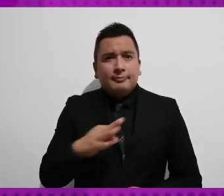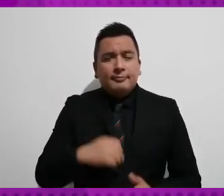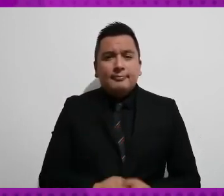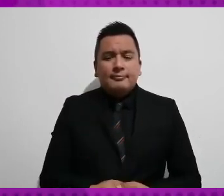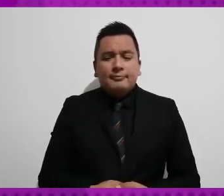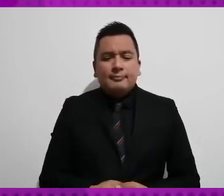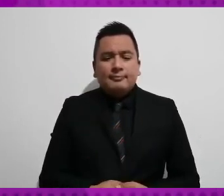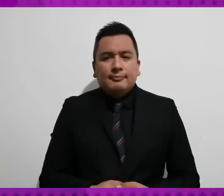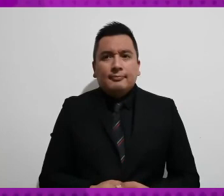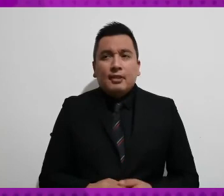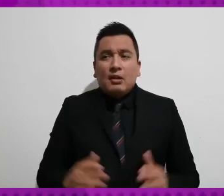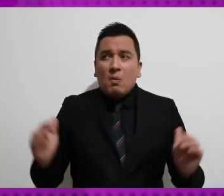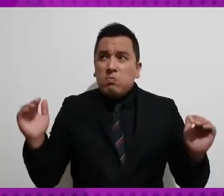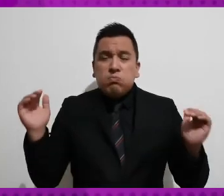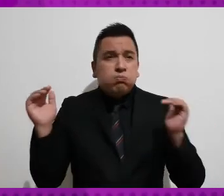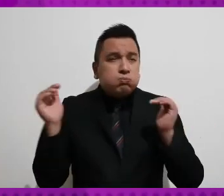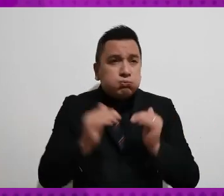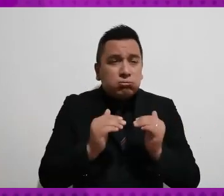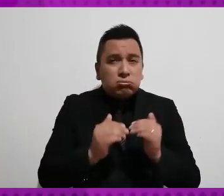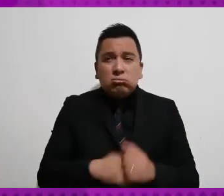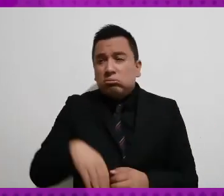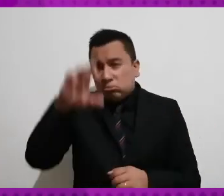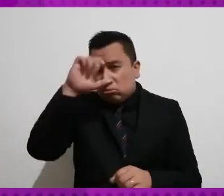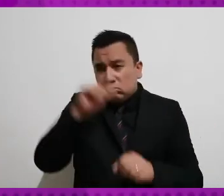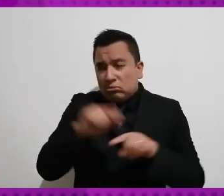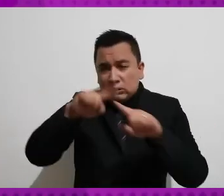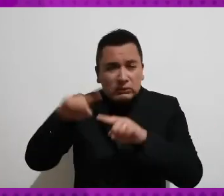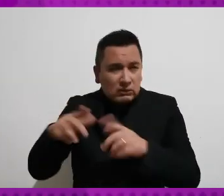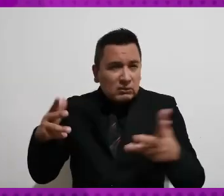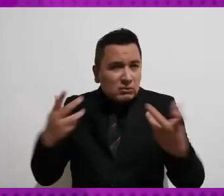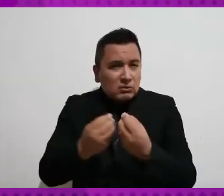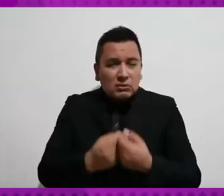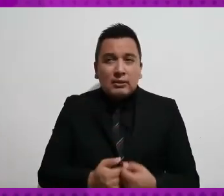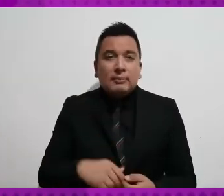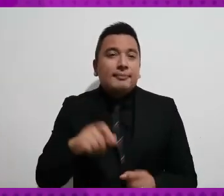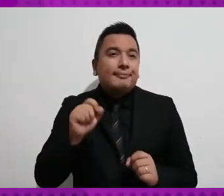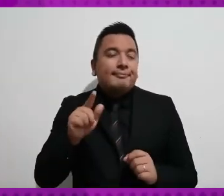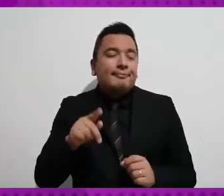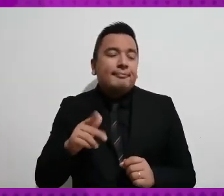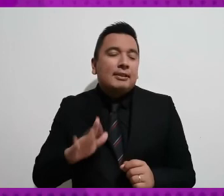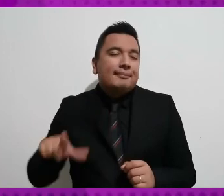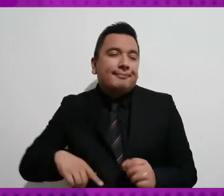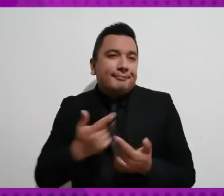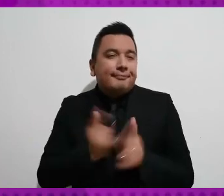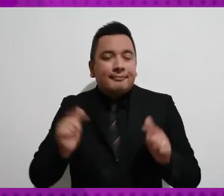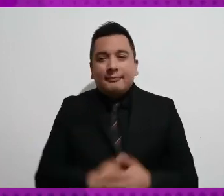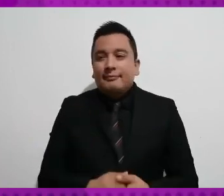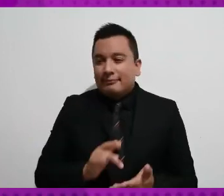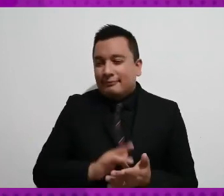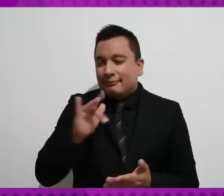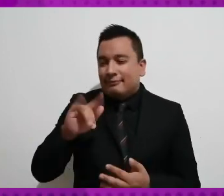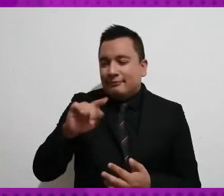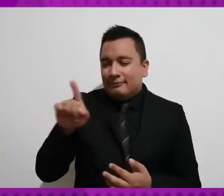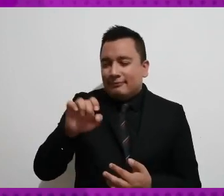sociedad pluralista, multicultural y plenamente democrática. Muchas gracias, Itzel. Con eso